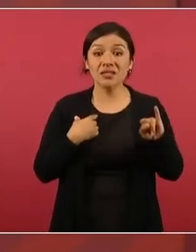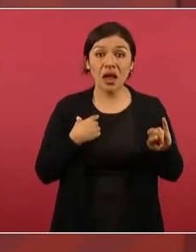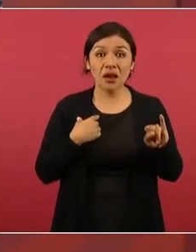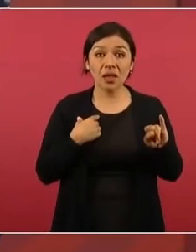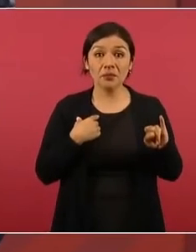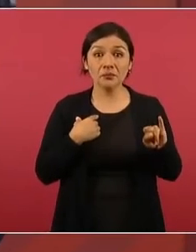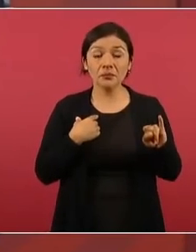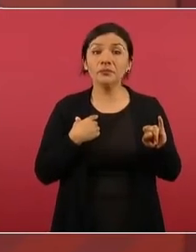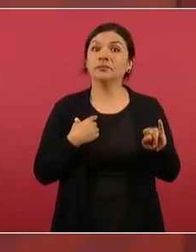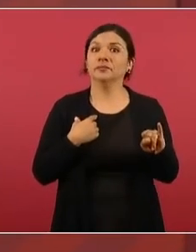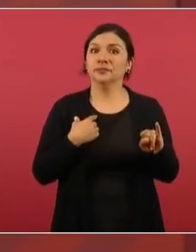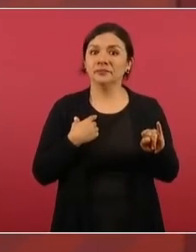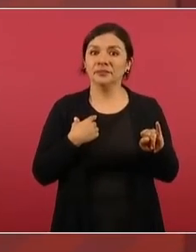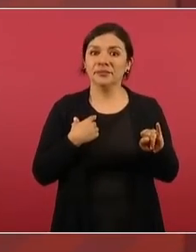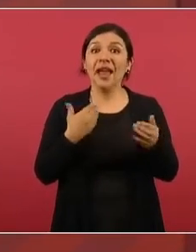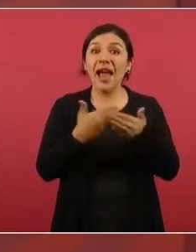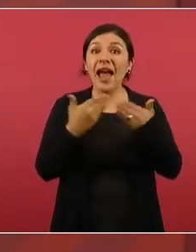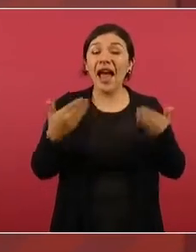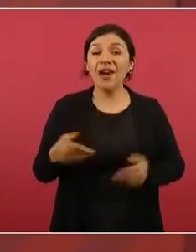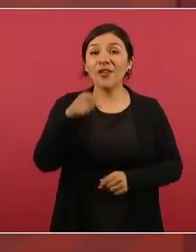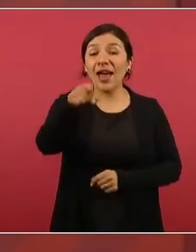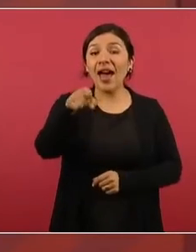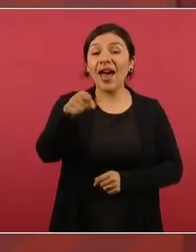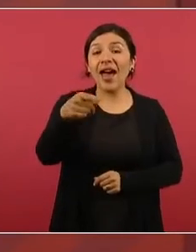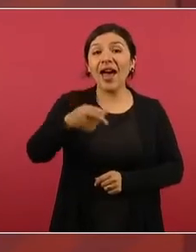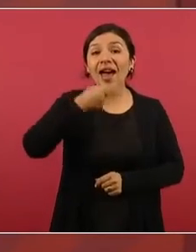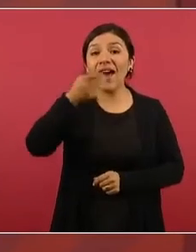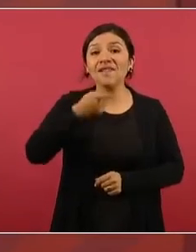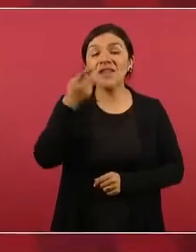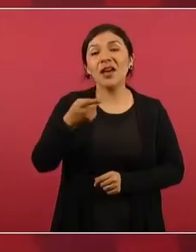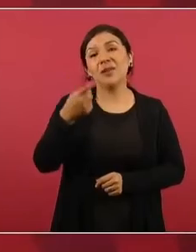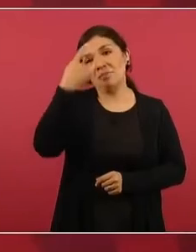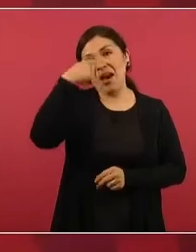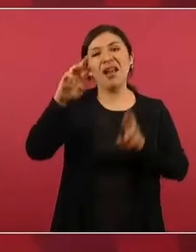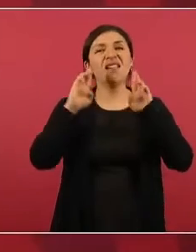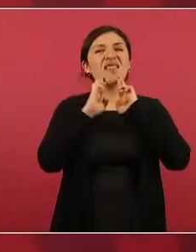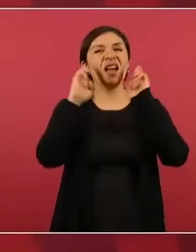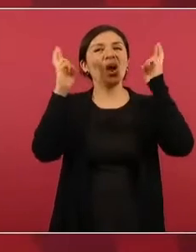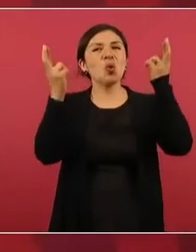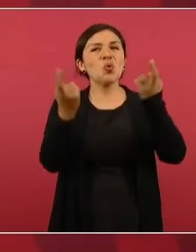Y ahora que está hablándose de la cumbre,